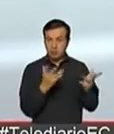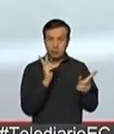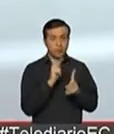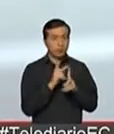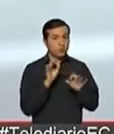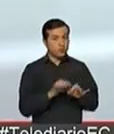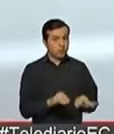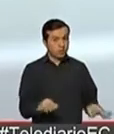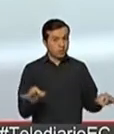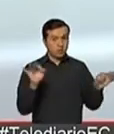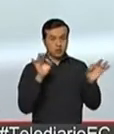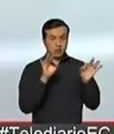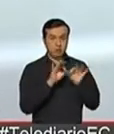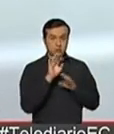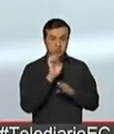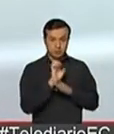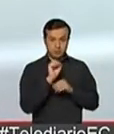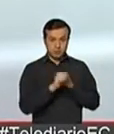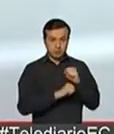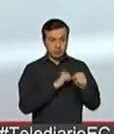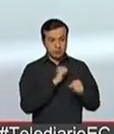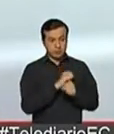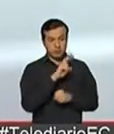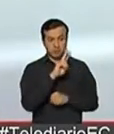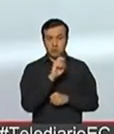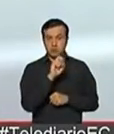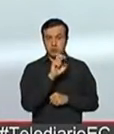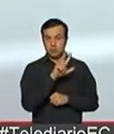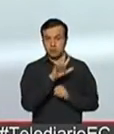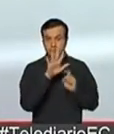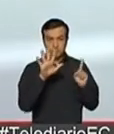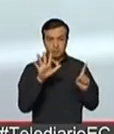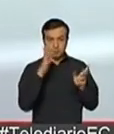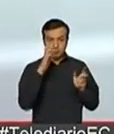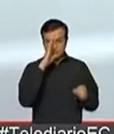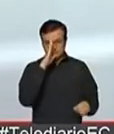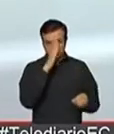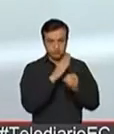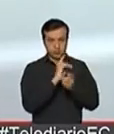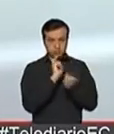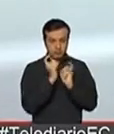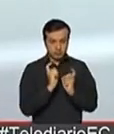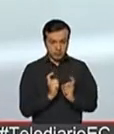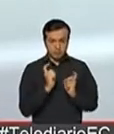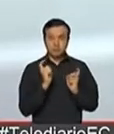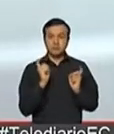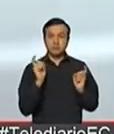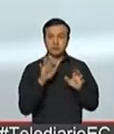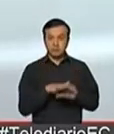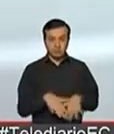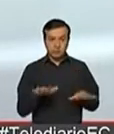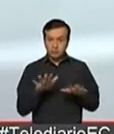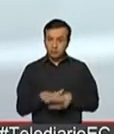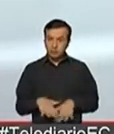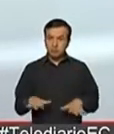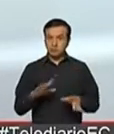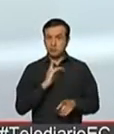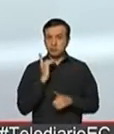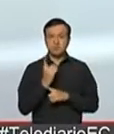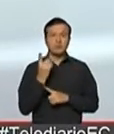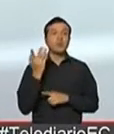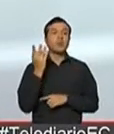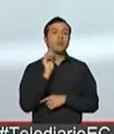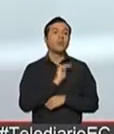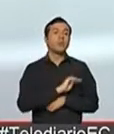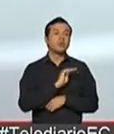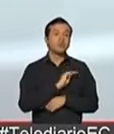de qué quiere decir esto, el Ecuador al 2036 busca cumplir con el cambio climático, con una urbanización para que los